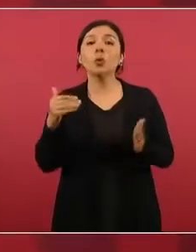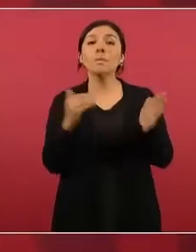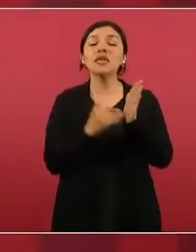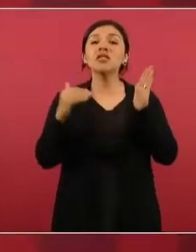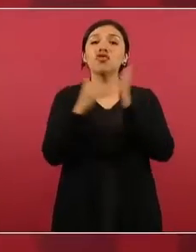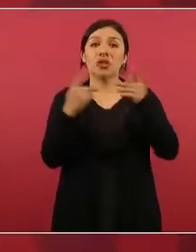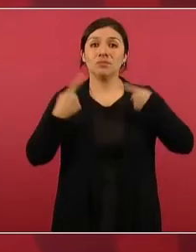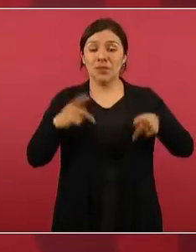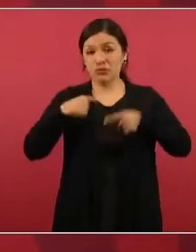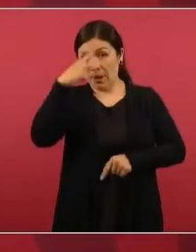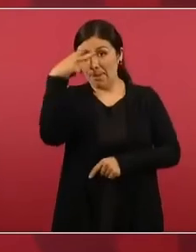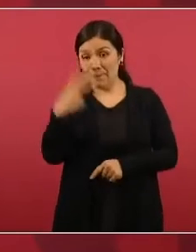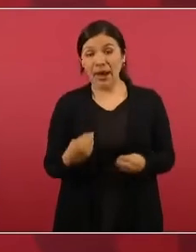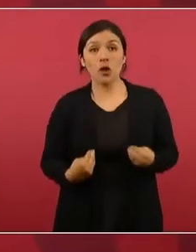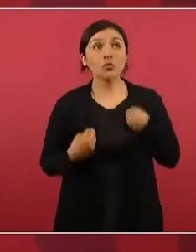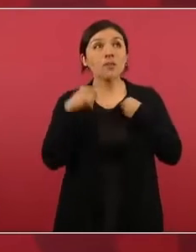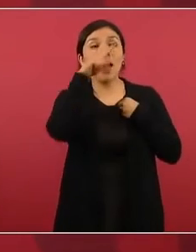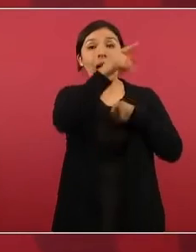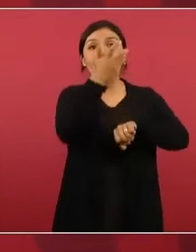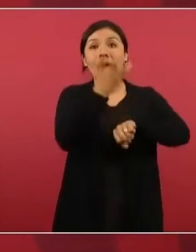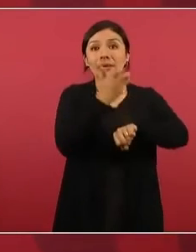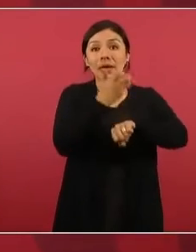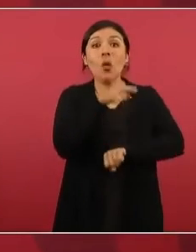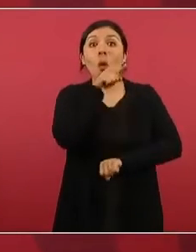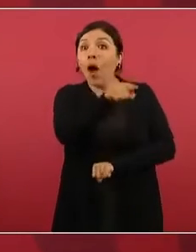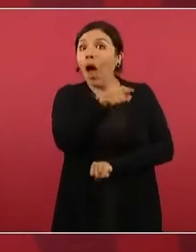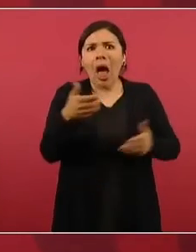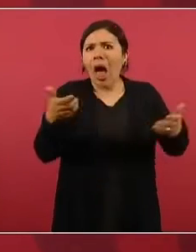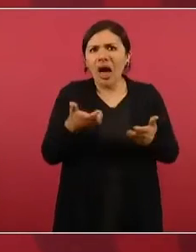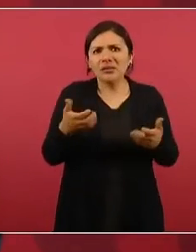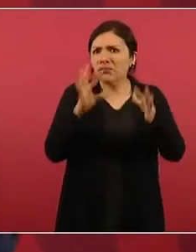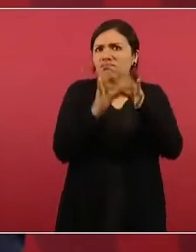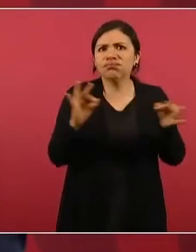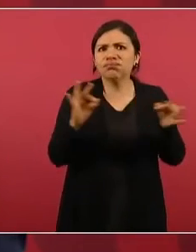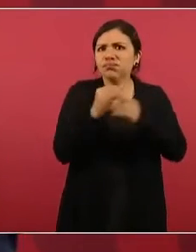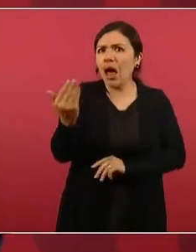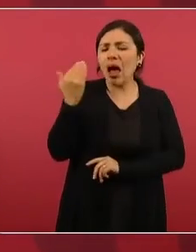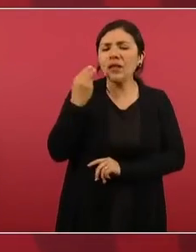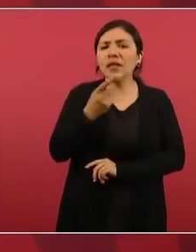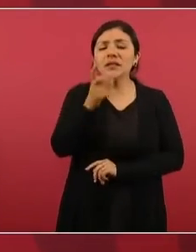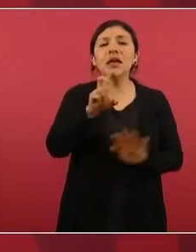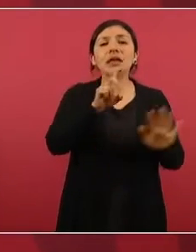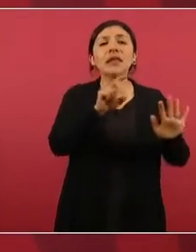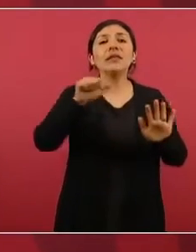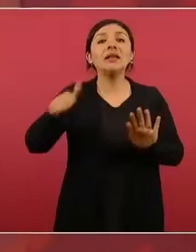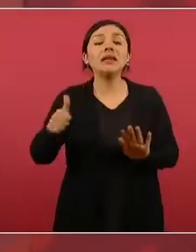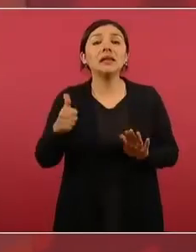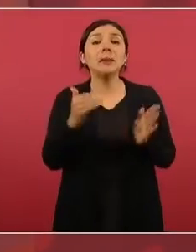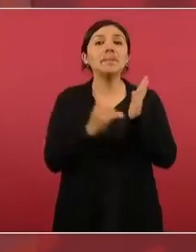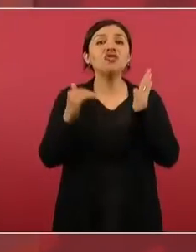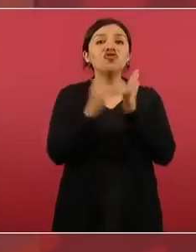en Estados Unidos y él habla antes que yo y dice 36 millones.